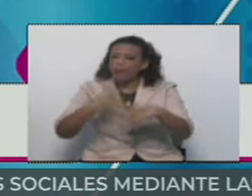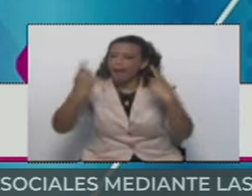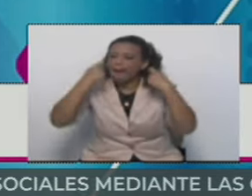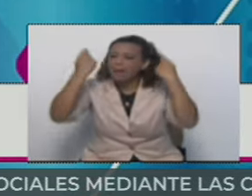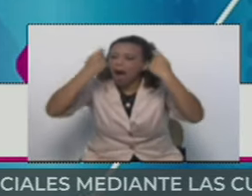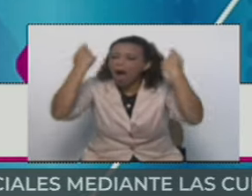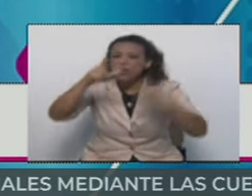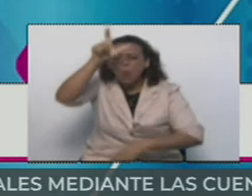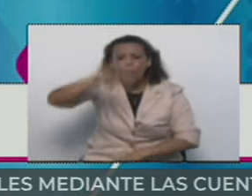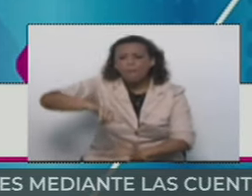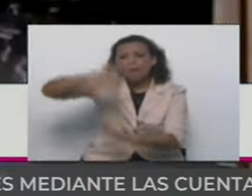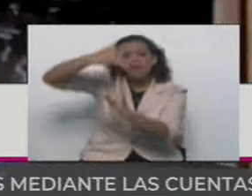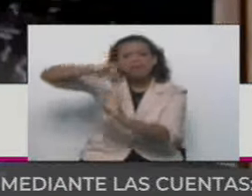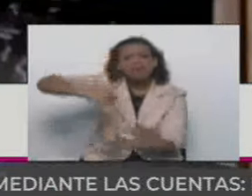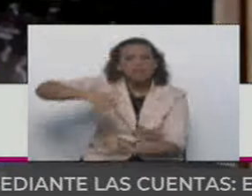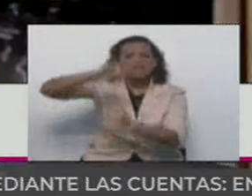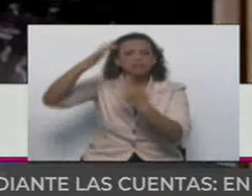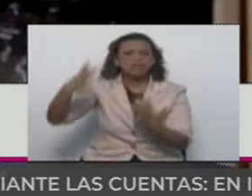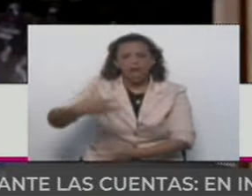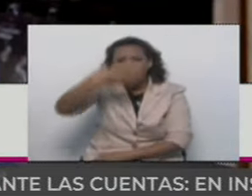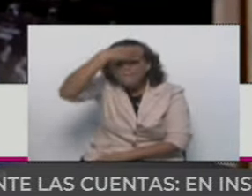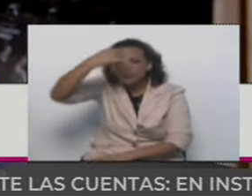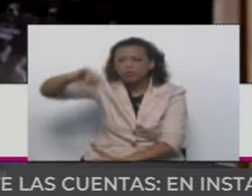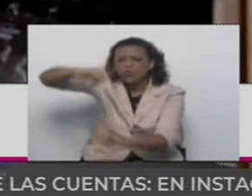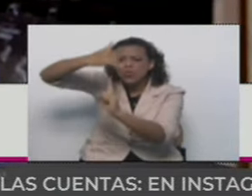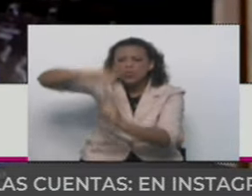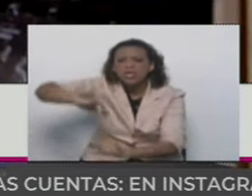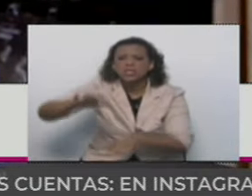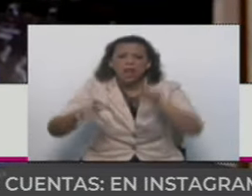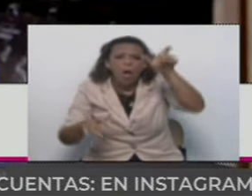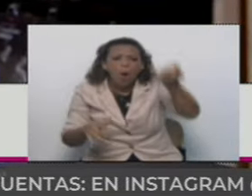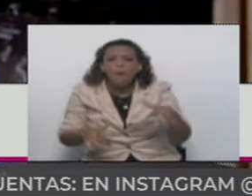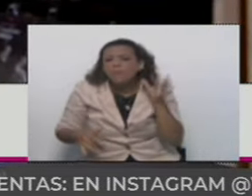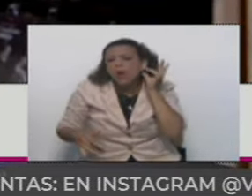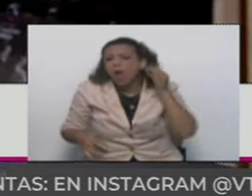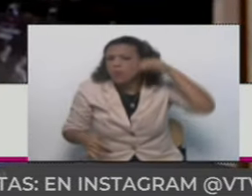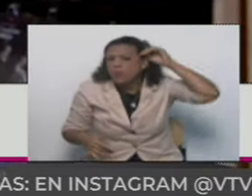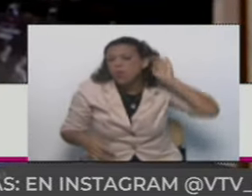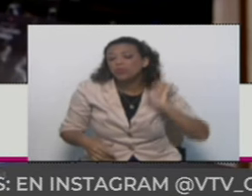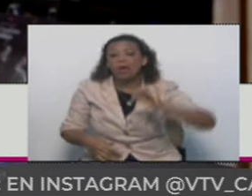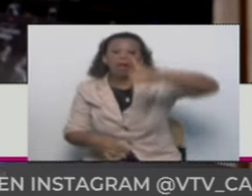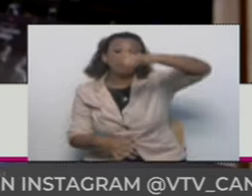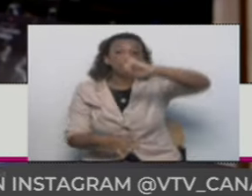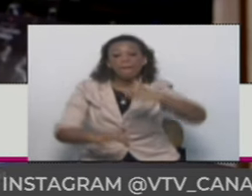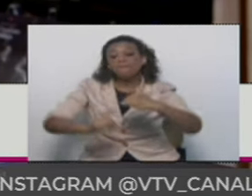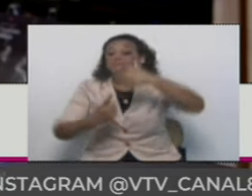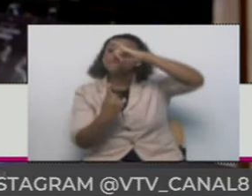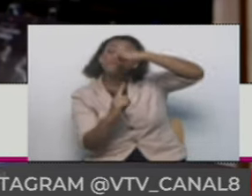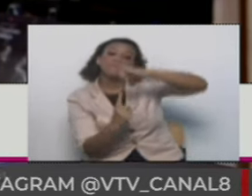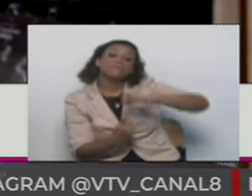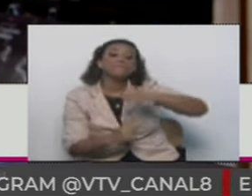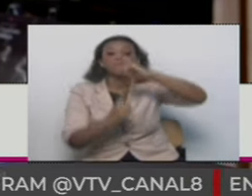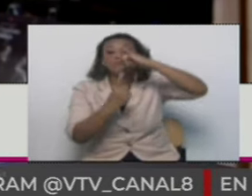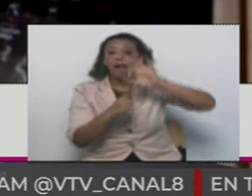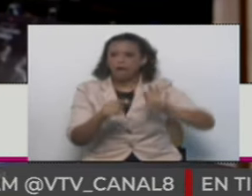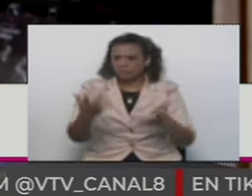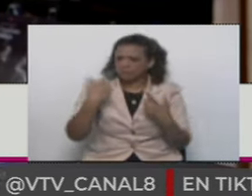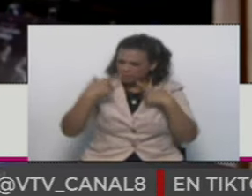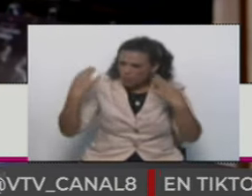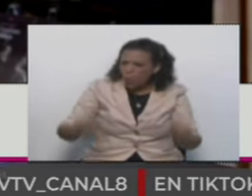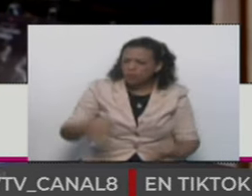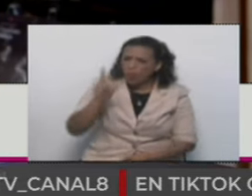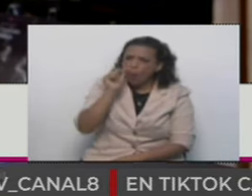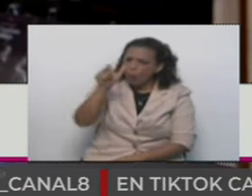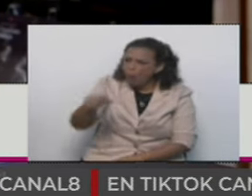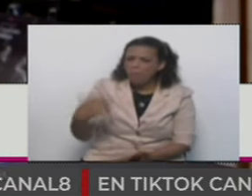un títere, un monigote. Es así. Hoy Venezuela entera sí lo puede confirmar. Es un títere,